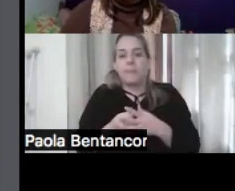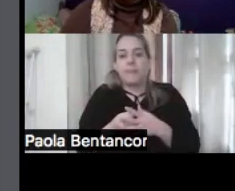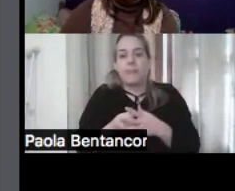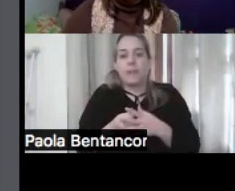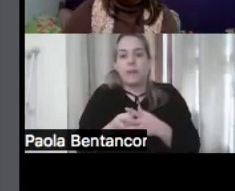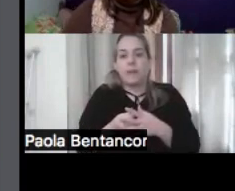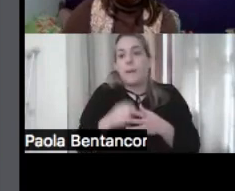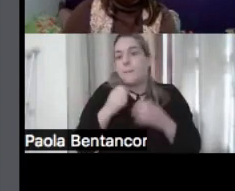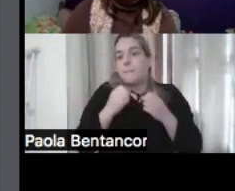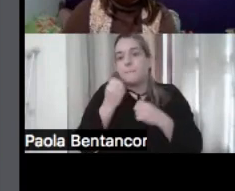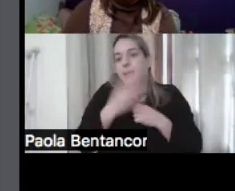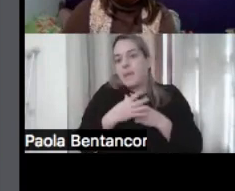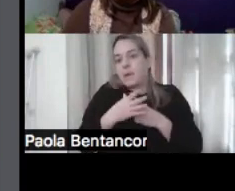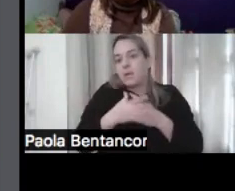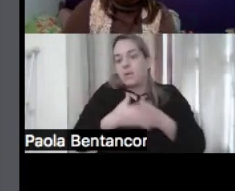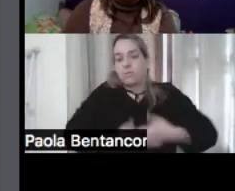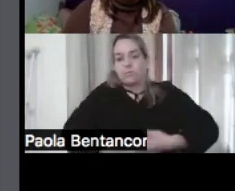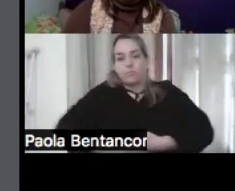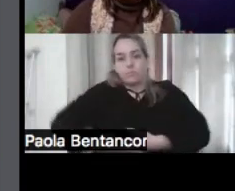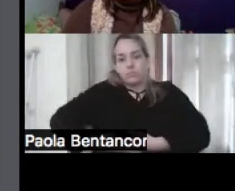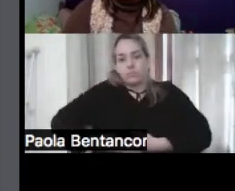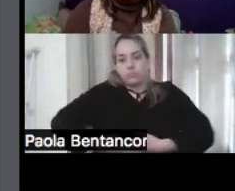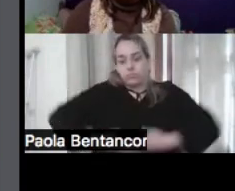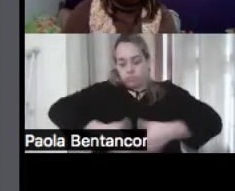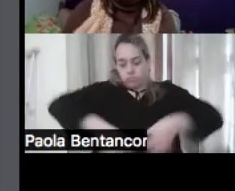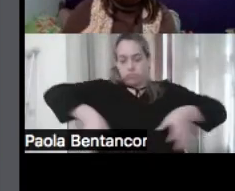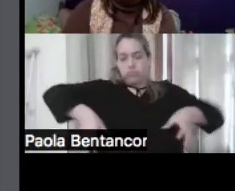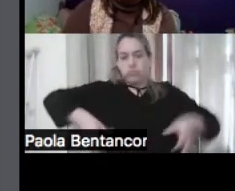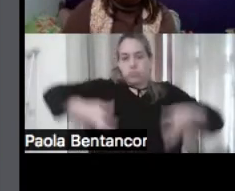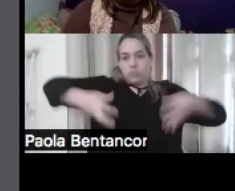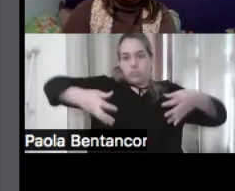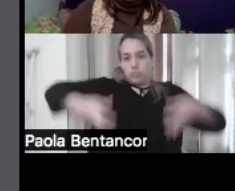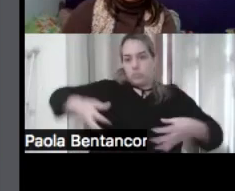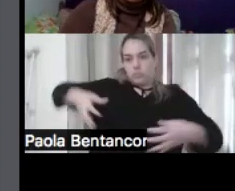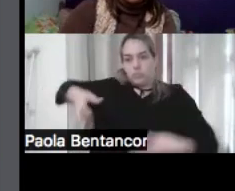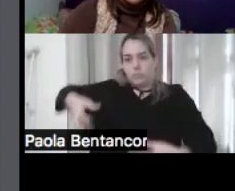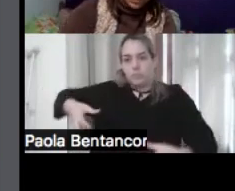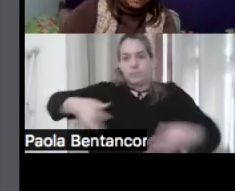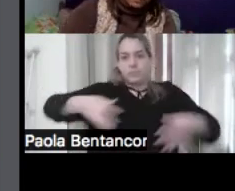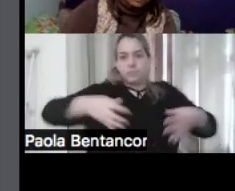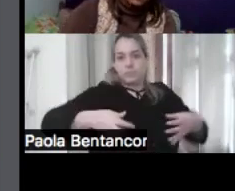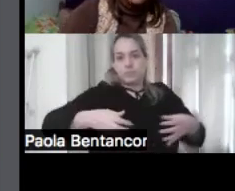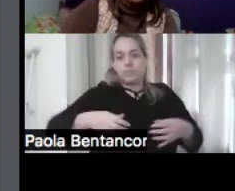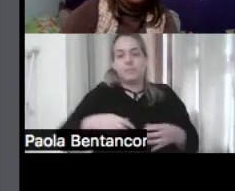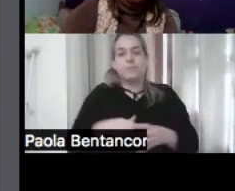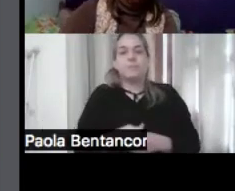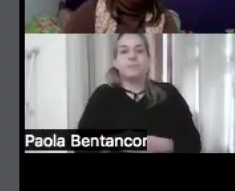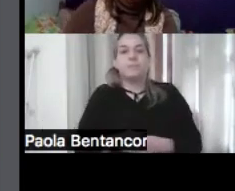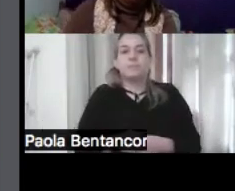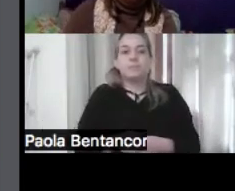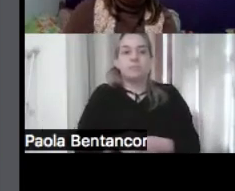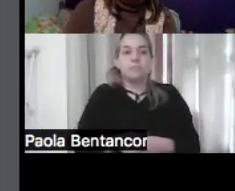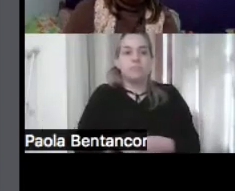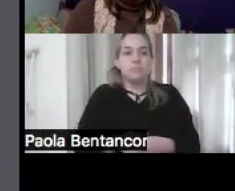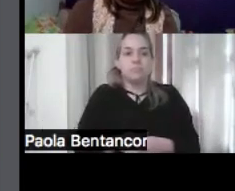un posicionamiento adecuado en ciertos casos donde haya algún tipo de discapacidad motora.